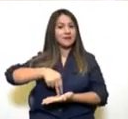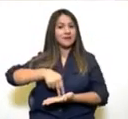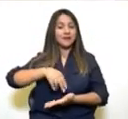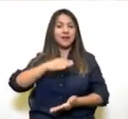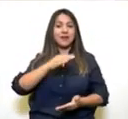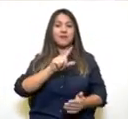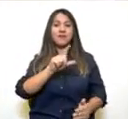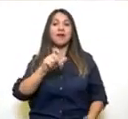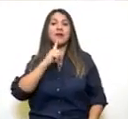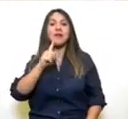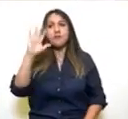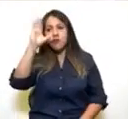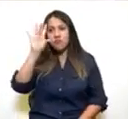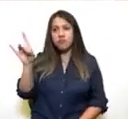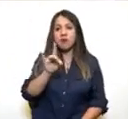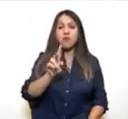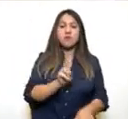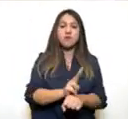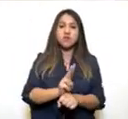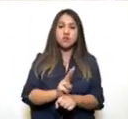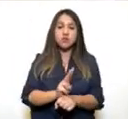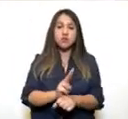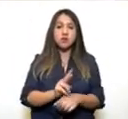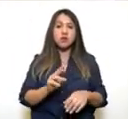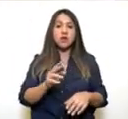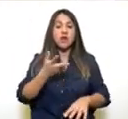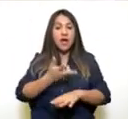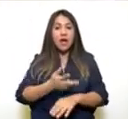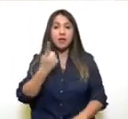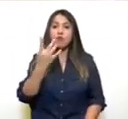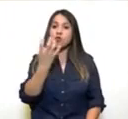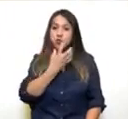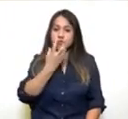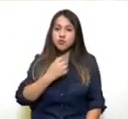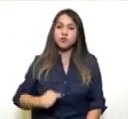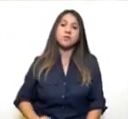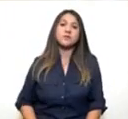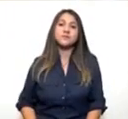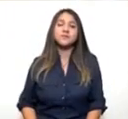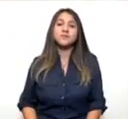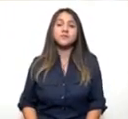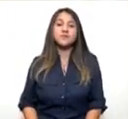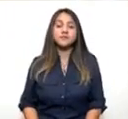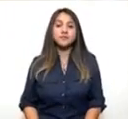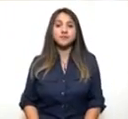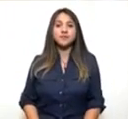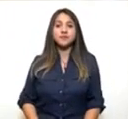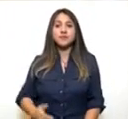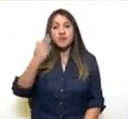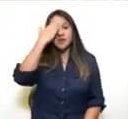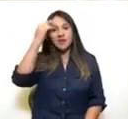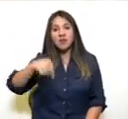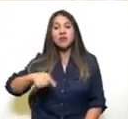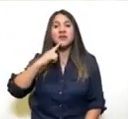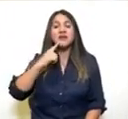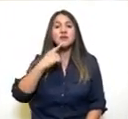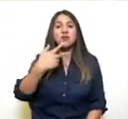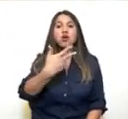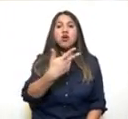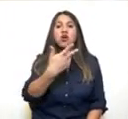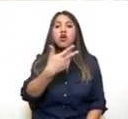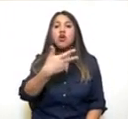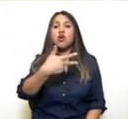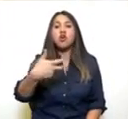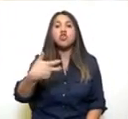como un profesor dijimos vamos a tener un curso y hoy día tenemos 800 niños